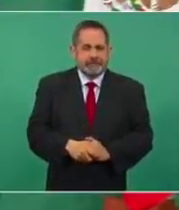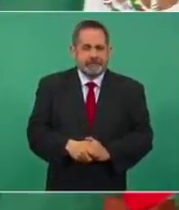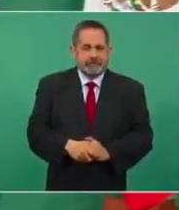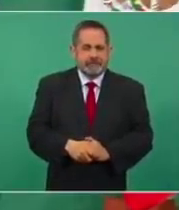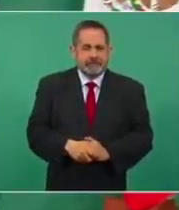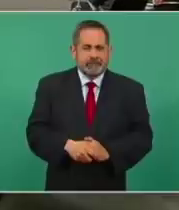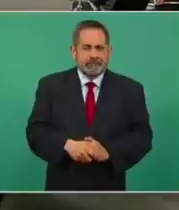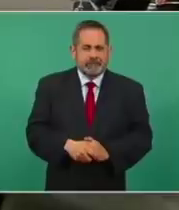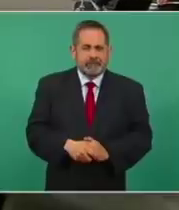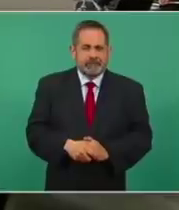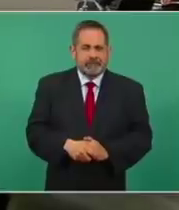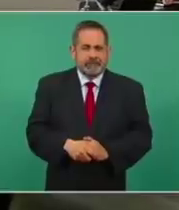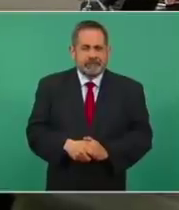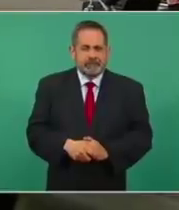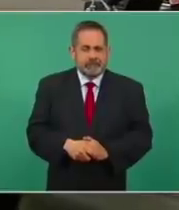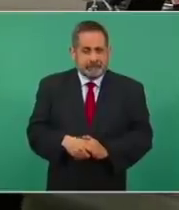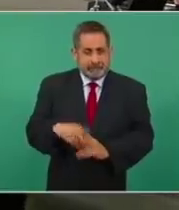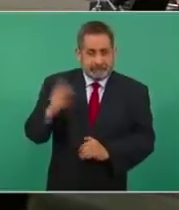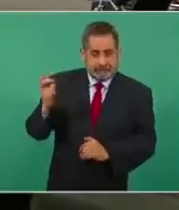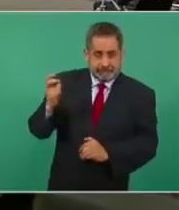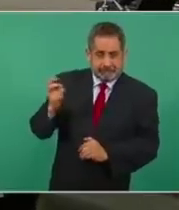Este, ¿verdad?